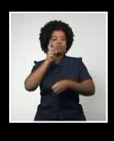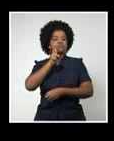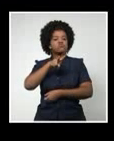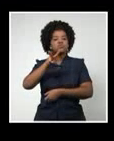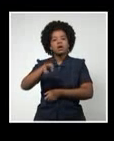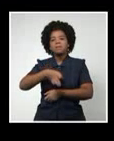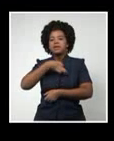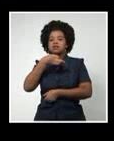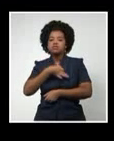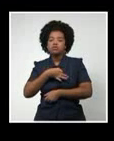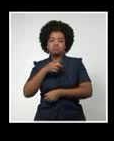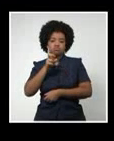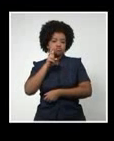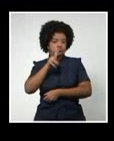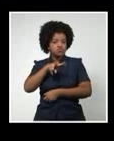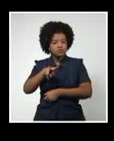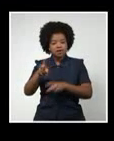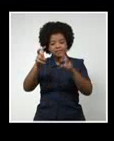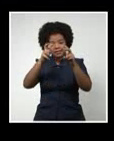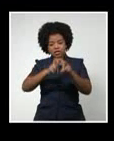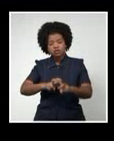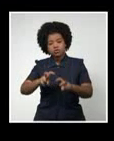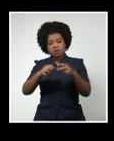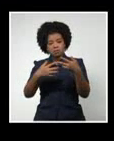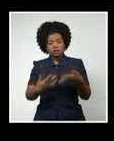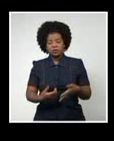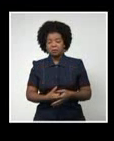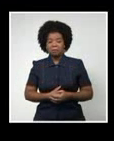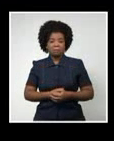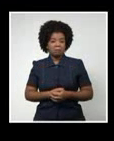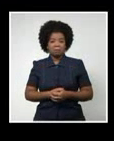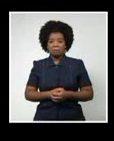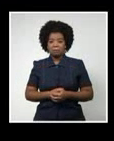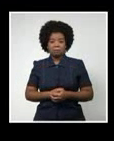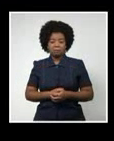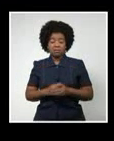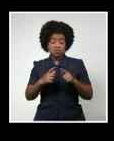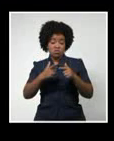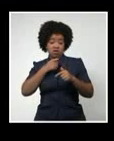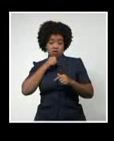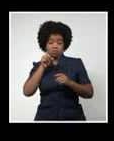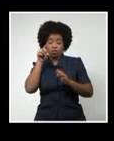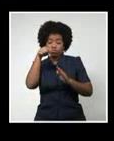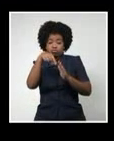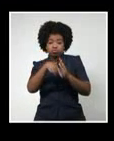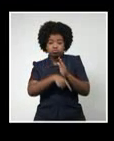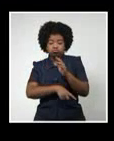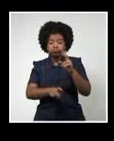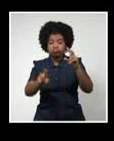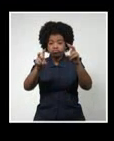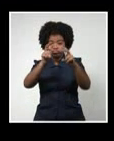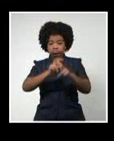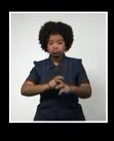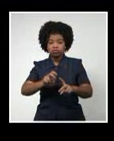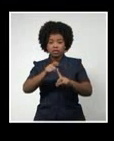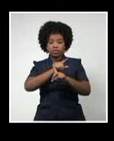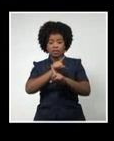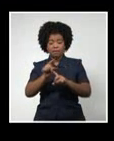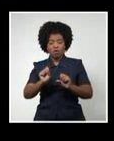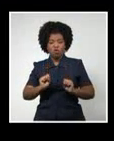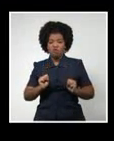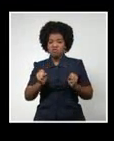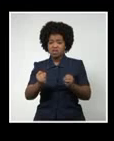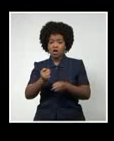explicación ni decir qué sucedió. Porque si profundizan en el tema, van a tener que sentirse obligados